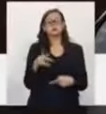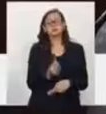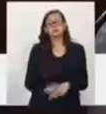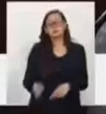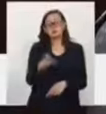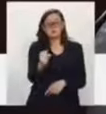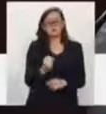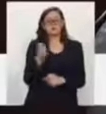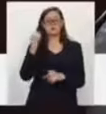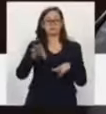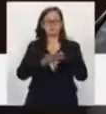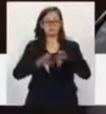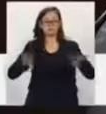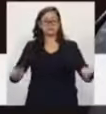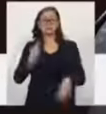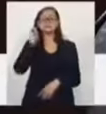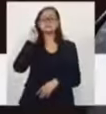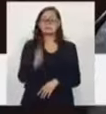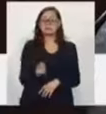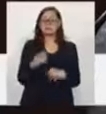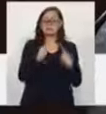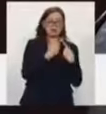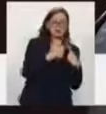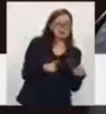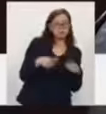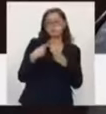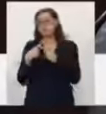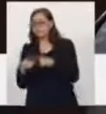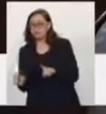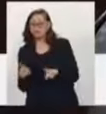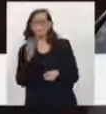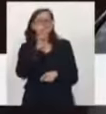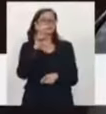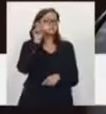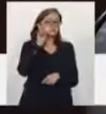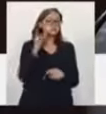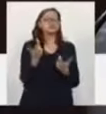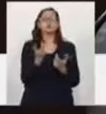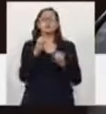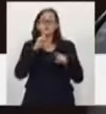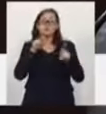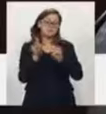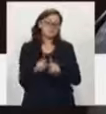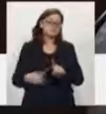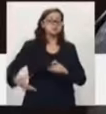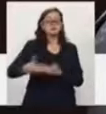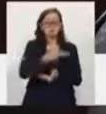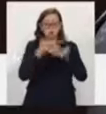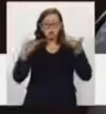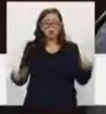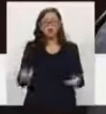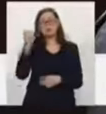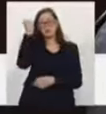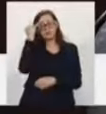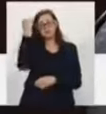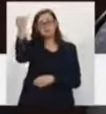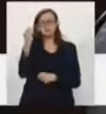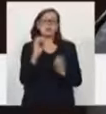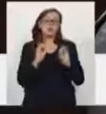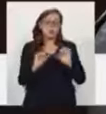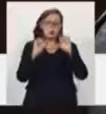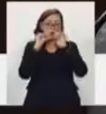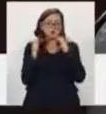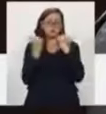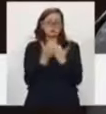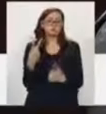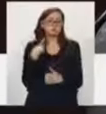forma que la diferencia sexual tiene la misma importancia que las diferencias territoriales y las diferencias ideológicas o de